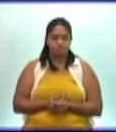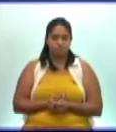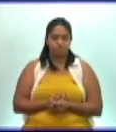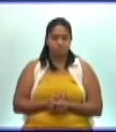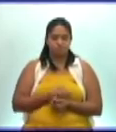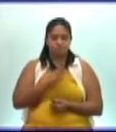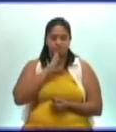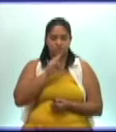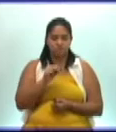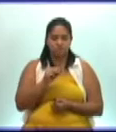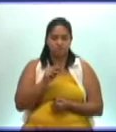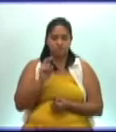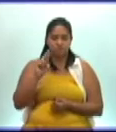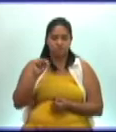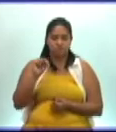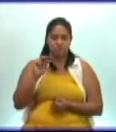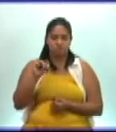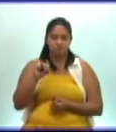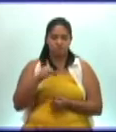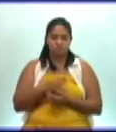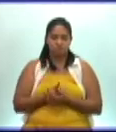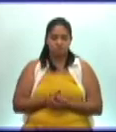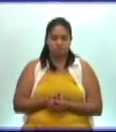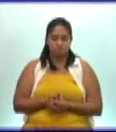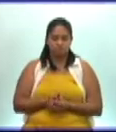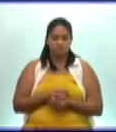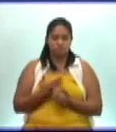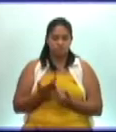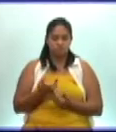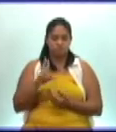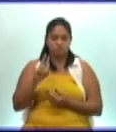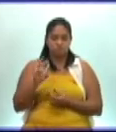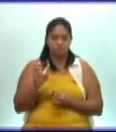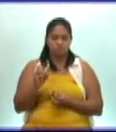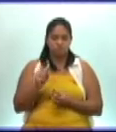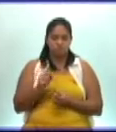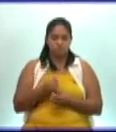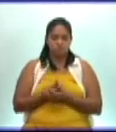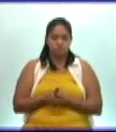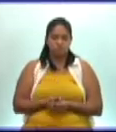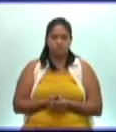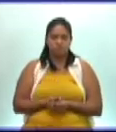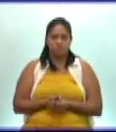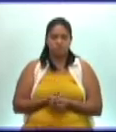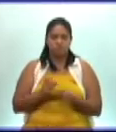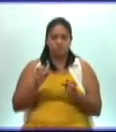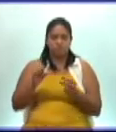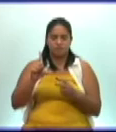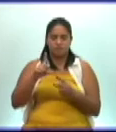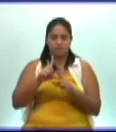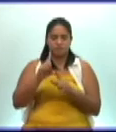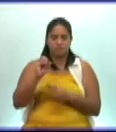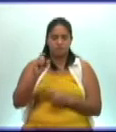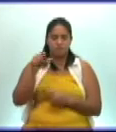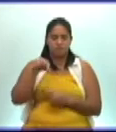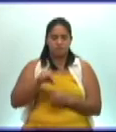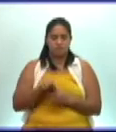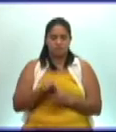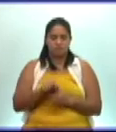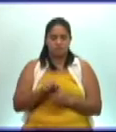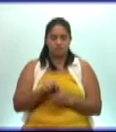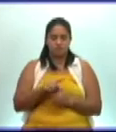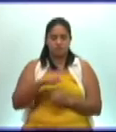en nanómetro, entonces el valor de la longitud de onda de esta radiación